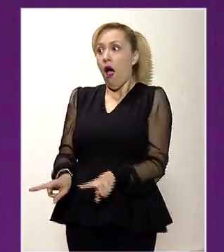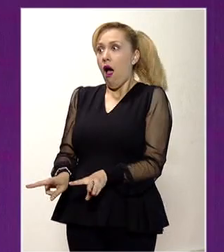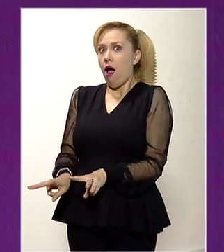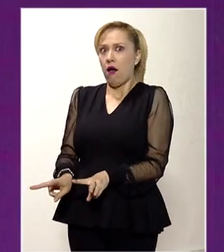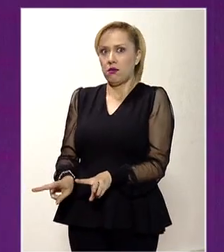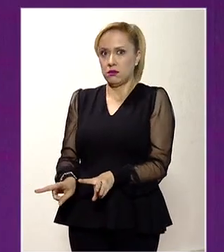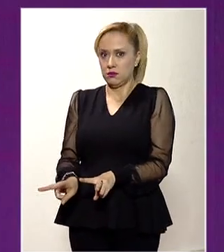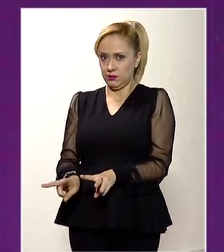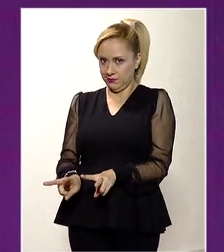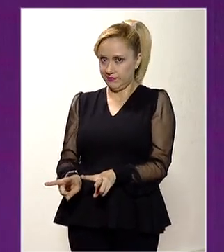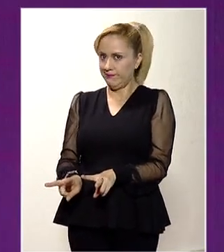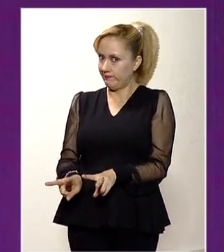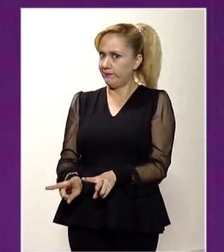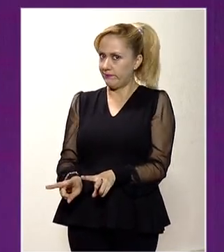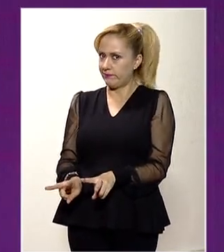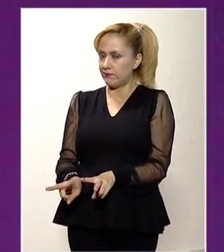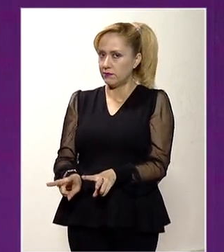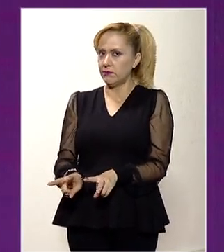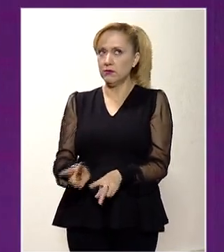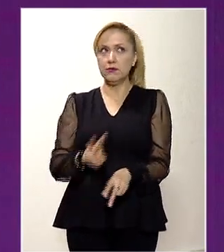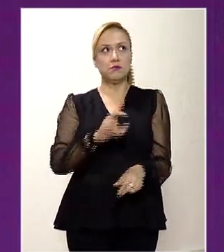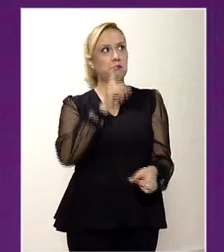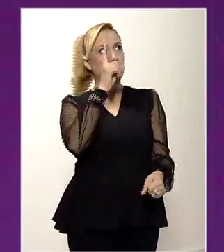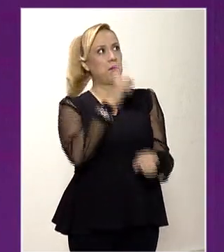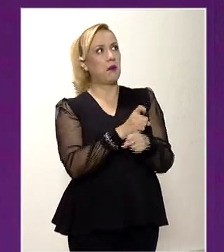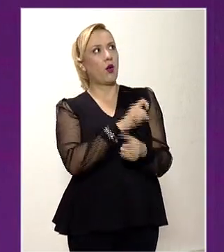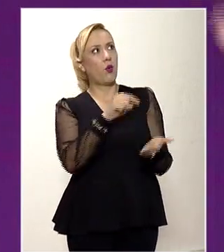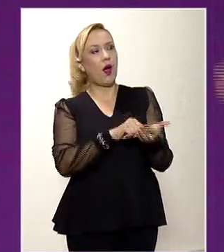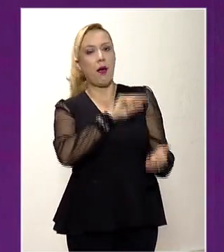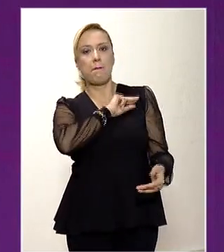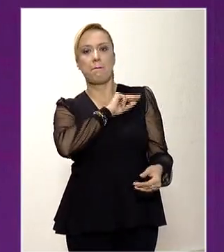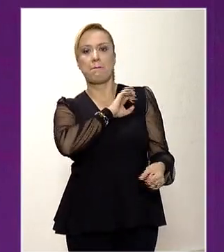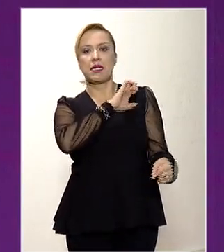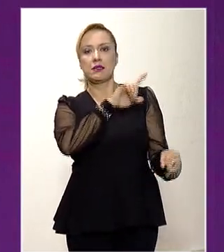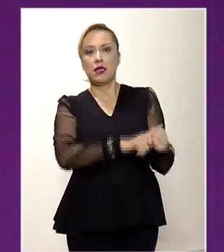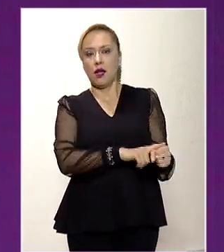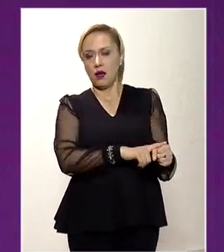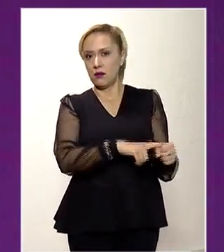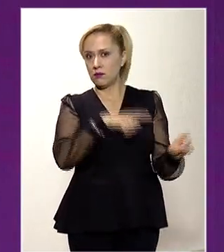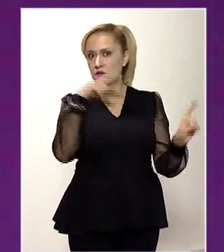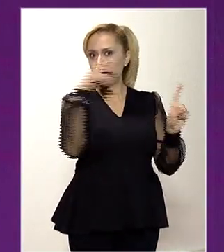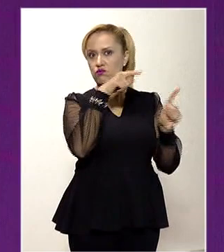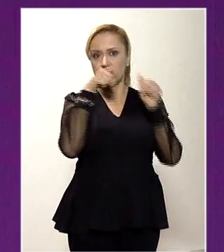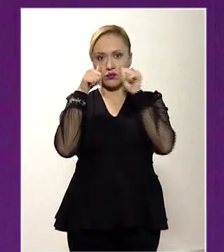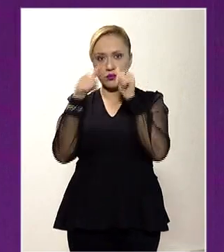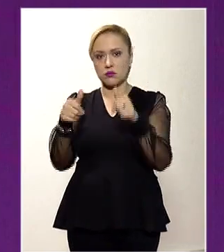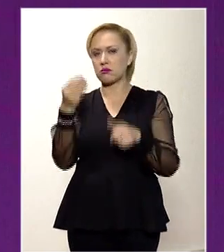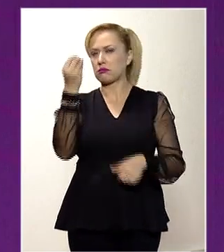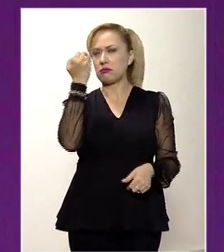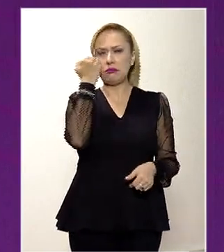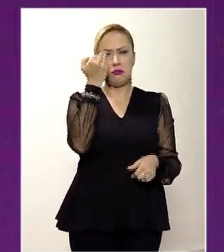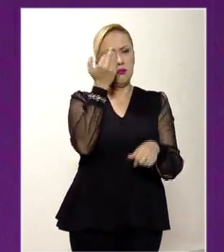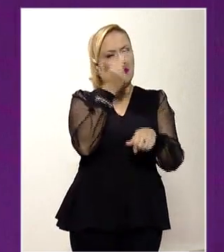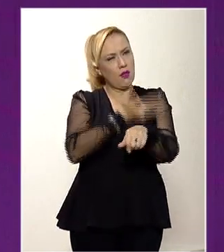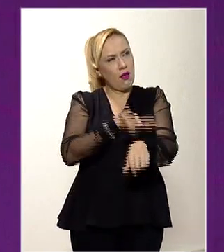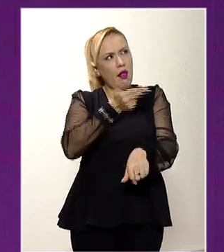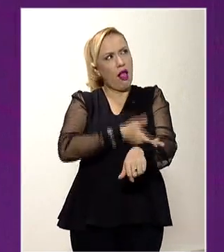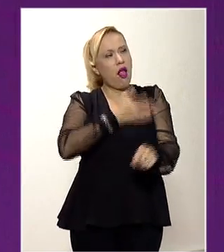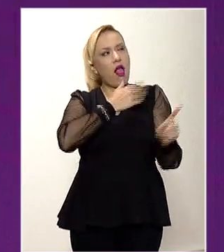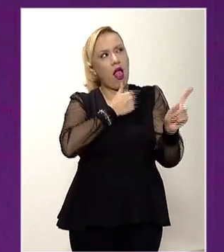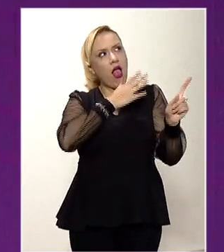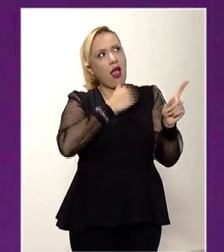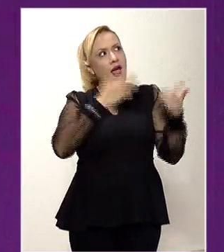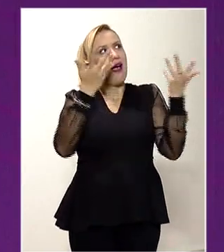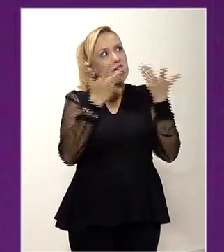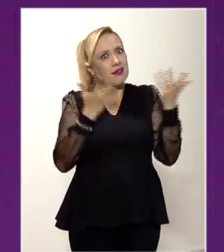muchas cosas para que tuviéramos la primera fiscalía especializada, que bueno, realmente unidad de búsqueda, tuvimos que dejar pasar mucho tiempo. Ya se nos venía recomendando